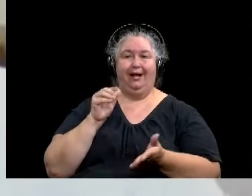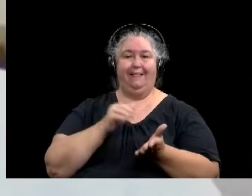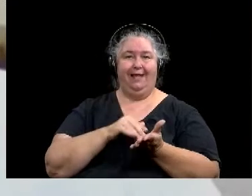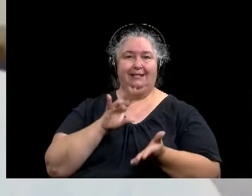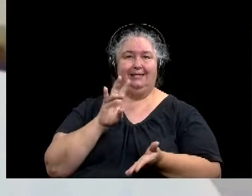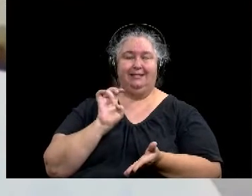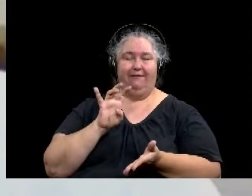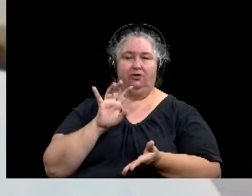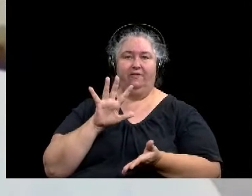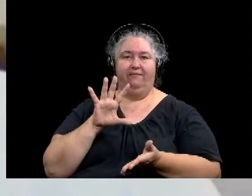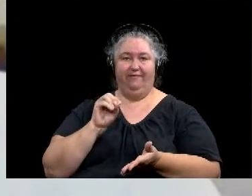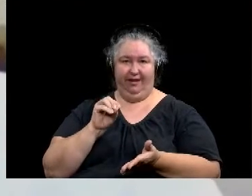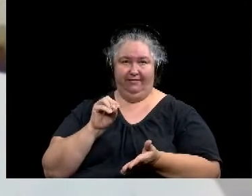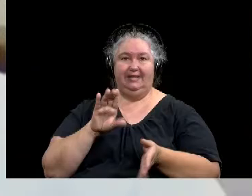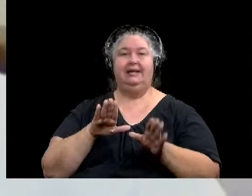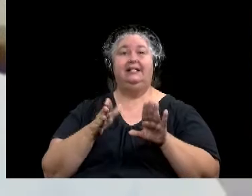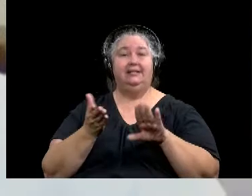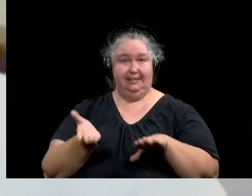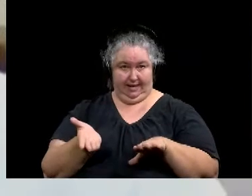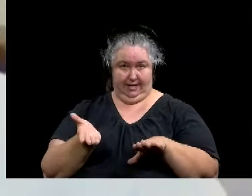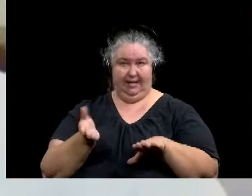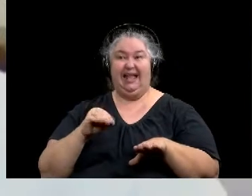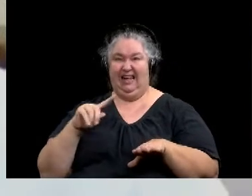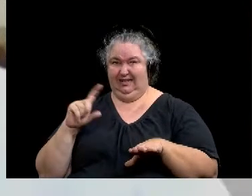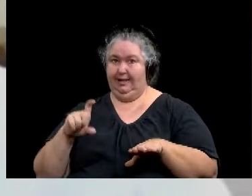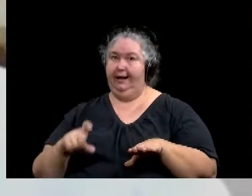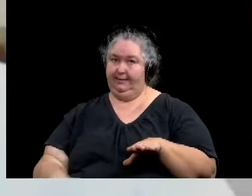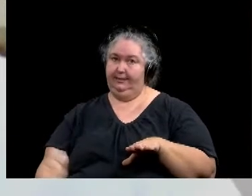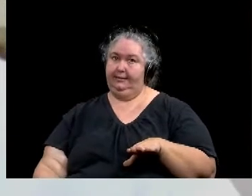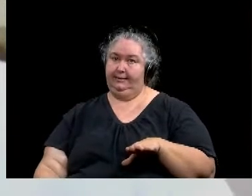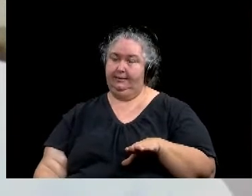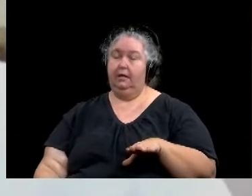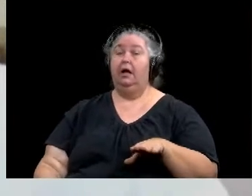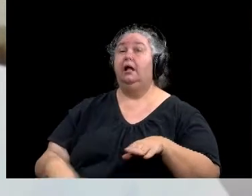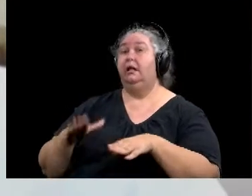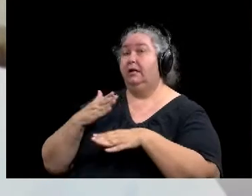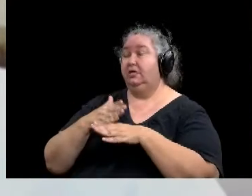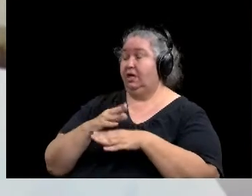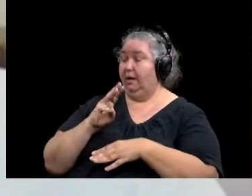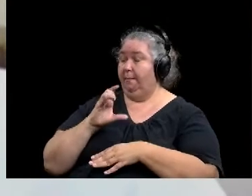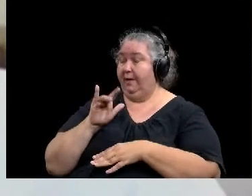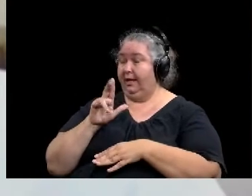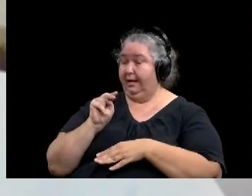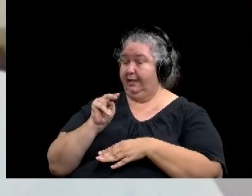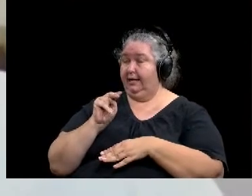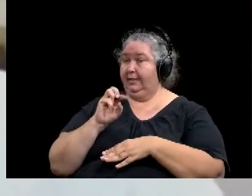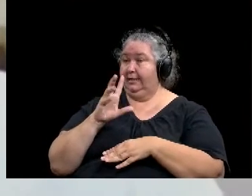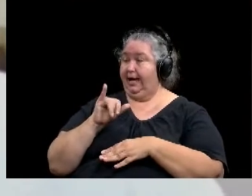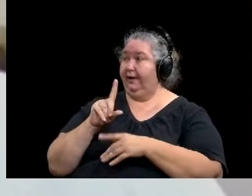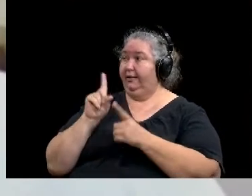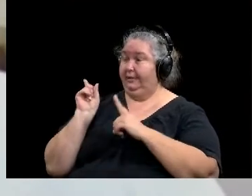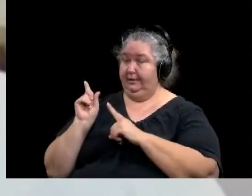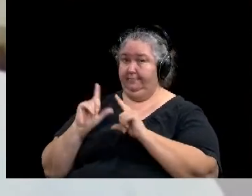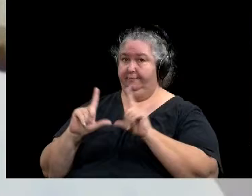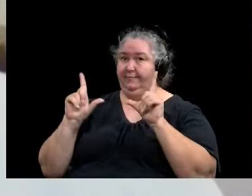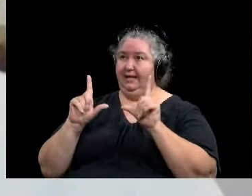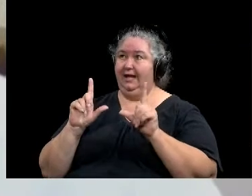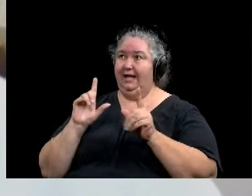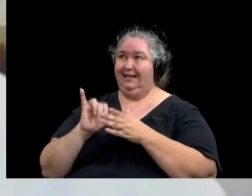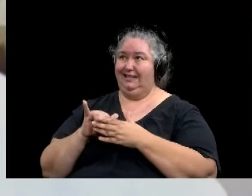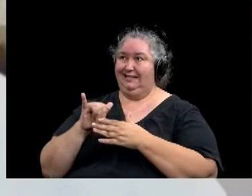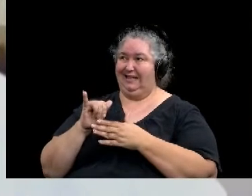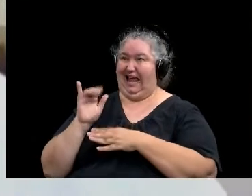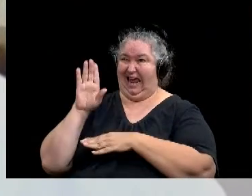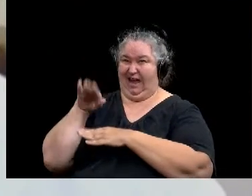y 7.750 de fatalidades aquí en el mecánico que anti en los números